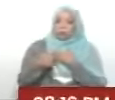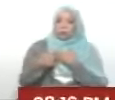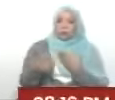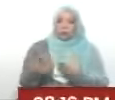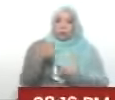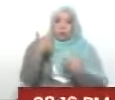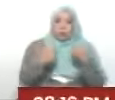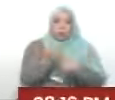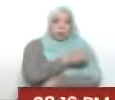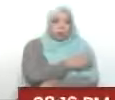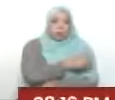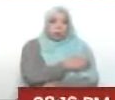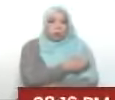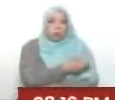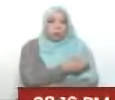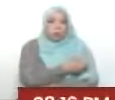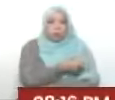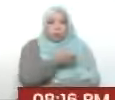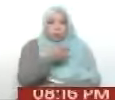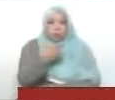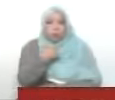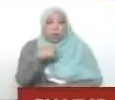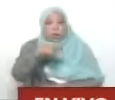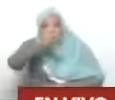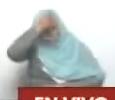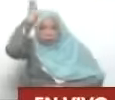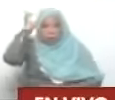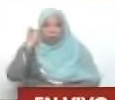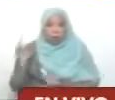gallo correlón. Ese gallo correlón.